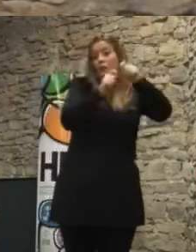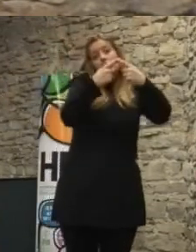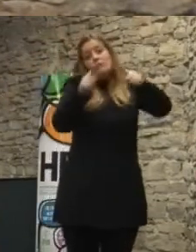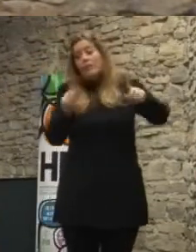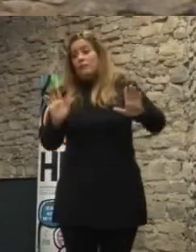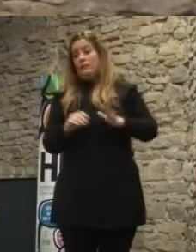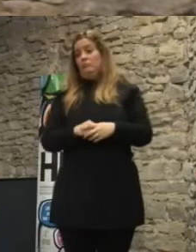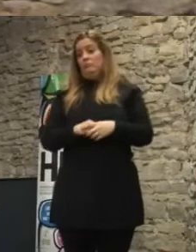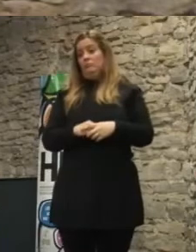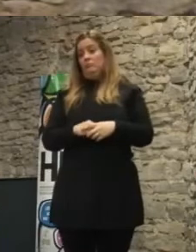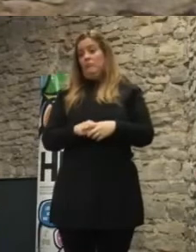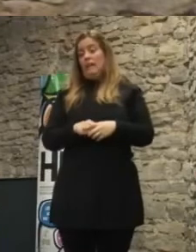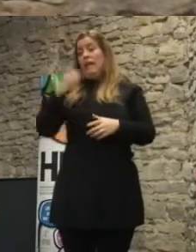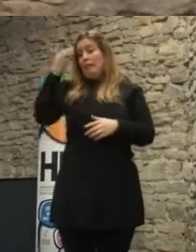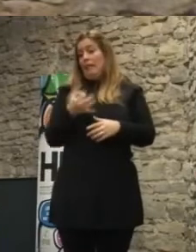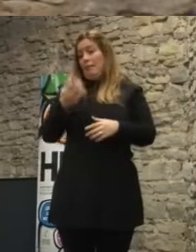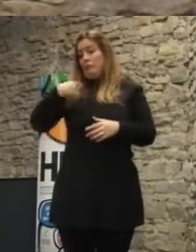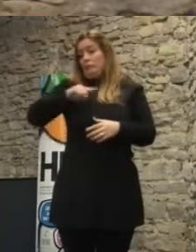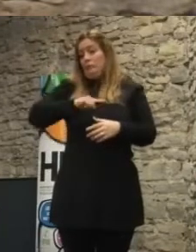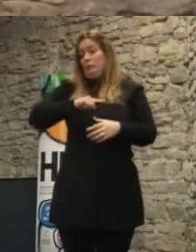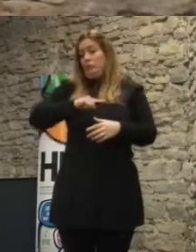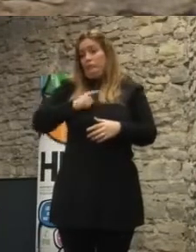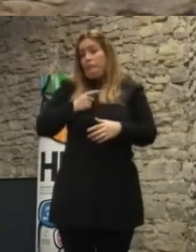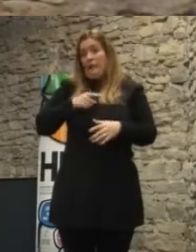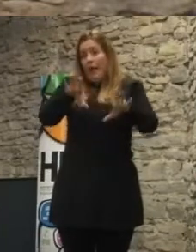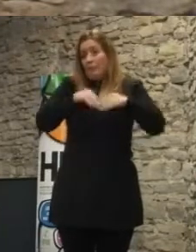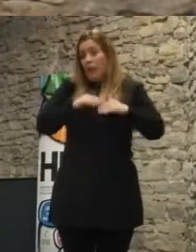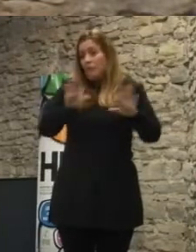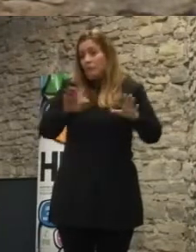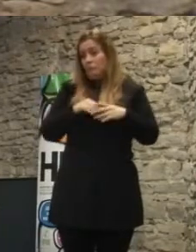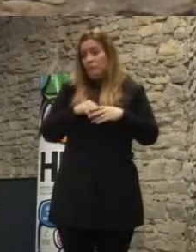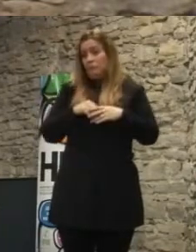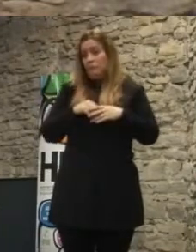Tenemos que ser capaces de convivir con esto, ¿no? Y seguramente los tiempos